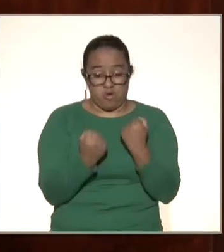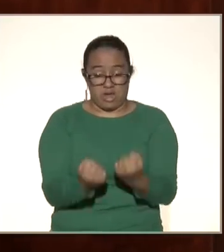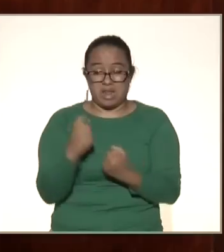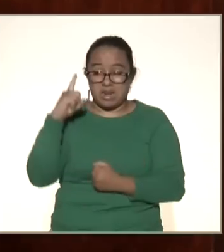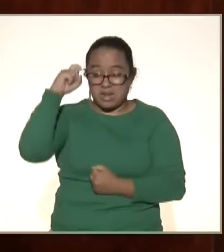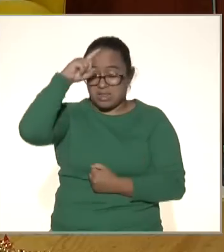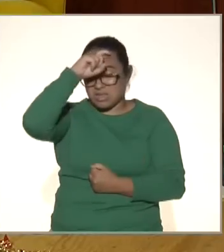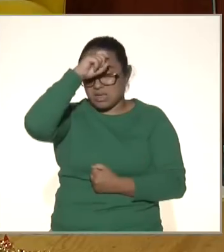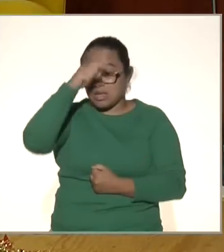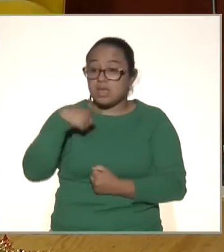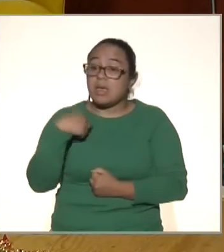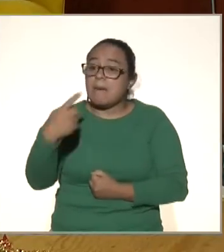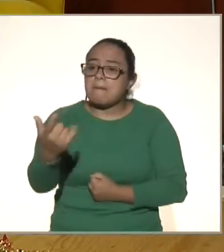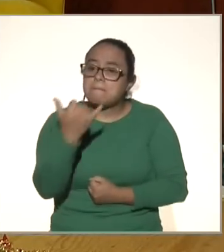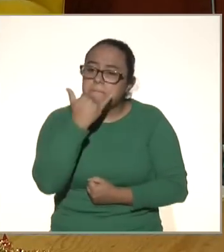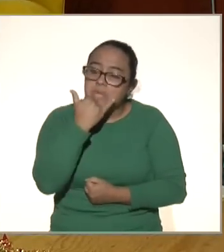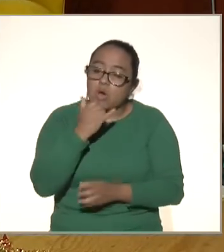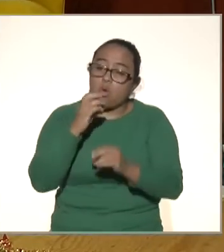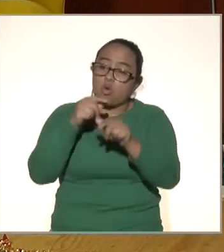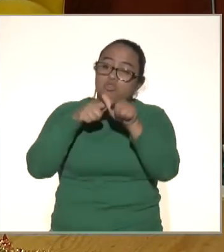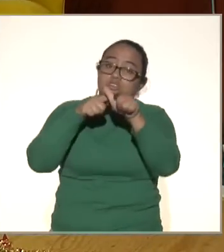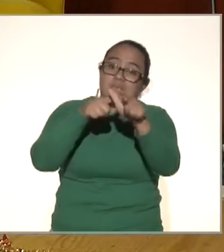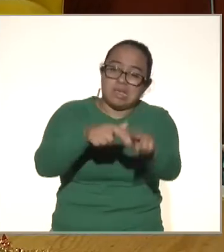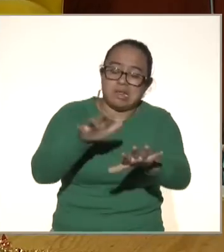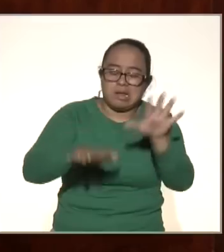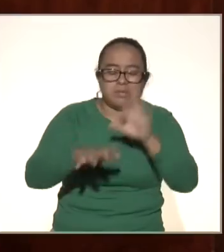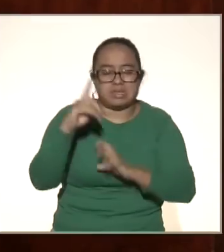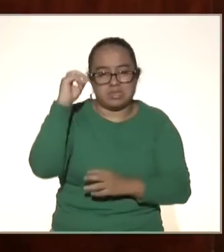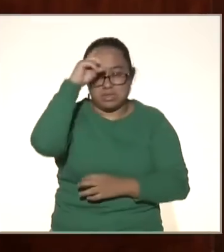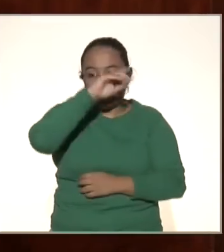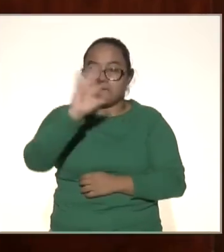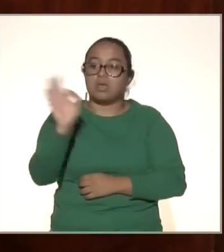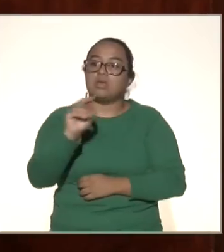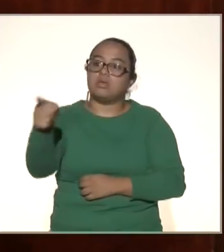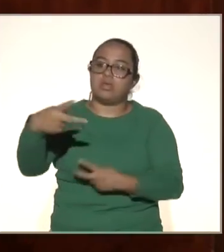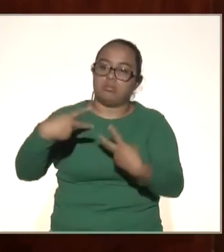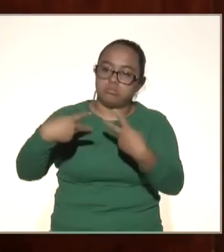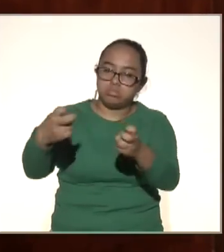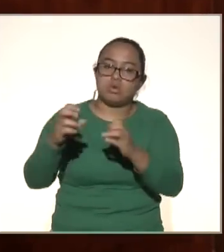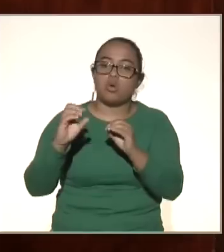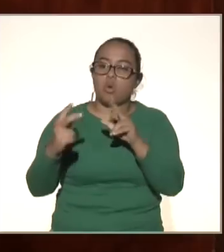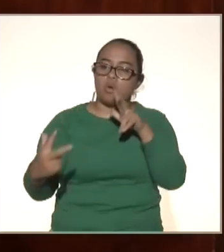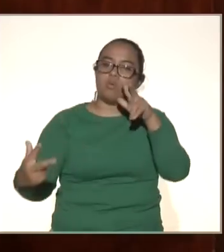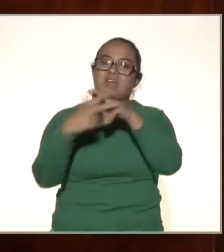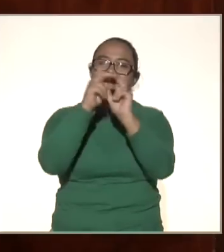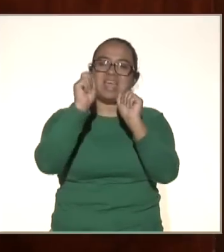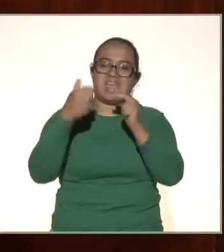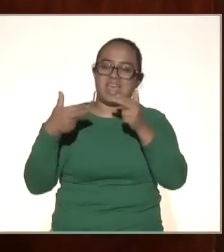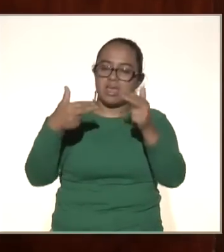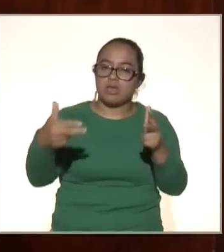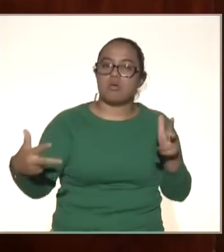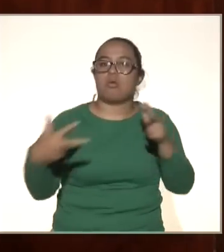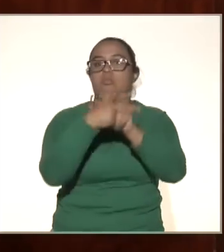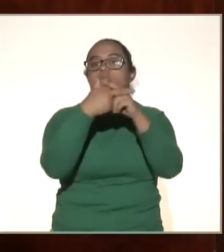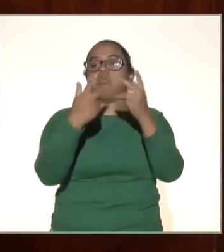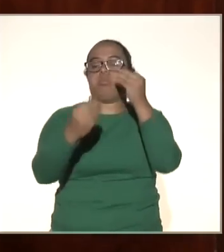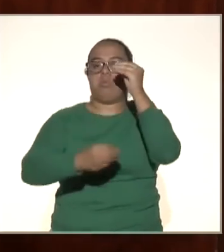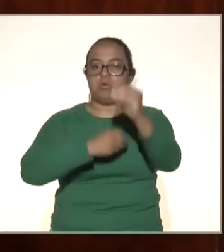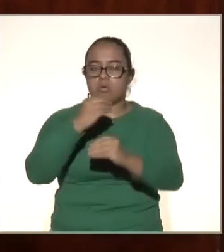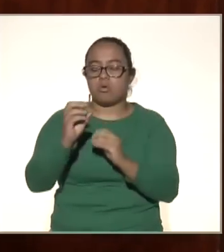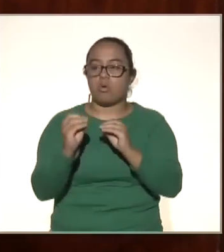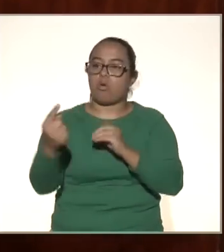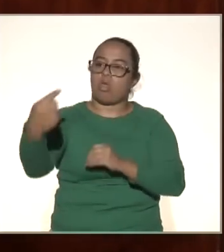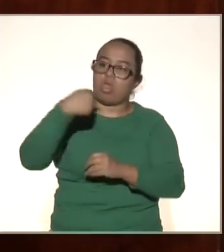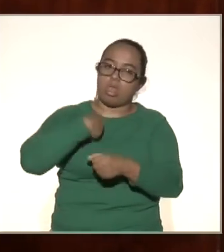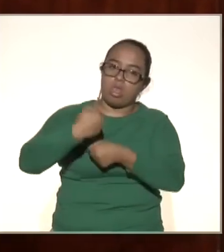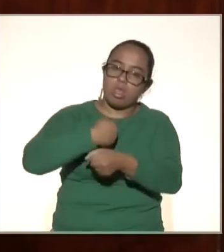tan fácil perdonar o continuar. Nos decían, si tal vez un familiar me robó, si nos peleamos por la herencia, si él me hizo, vamos, acciones que van más